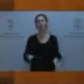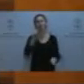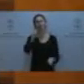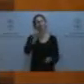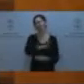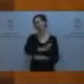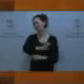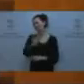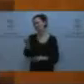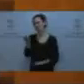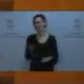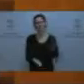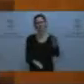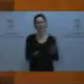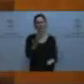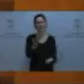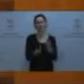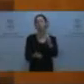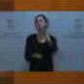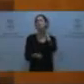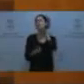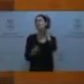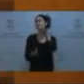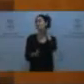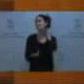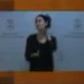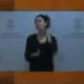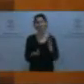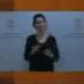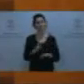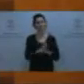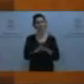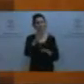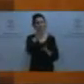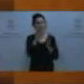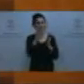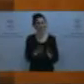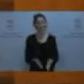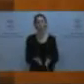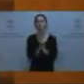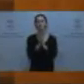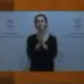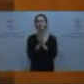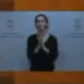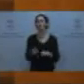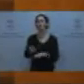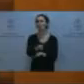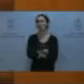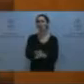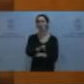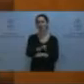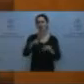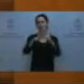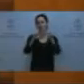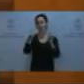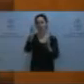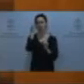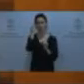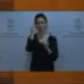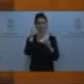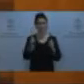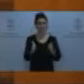ver una cosa con otra. Por tanto, consejera, yo les pido que no engañen ni confundan a los asturianos.